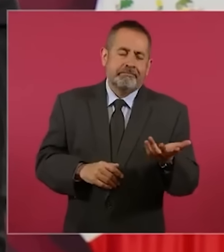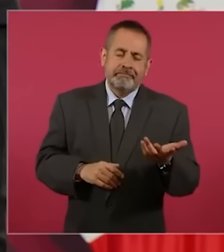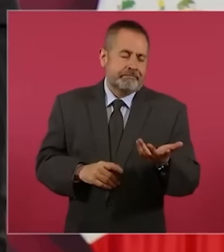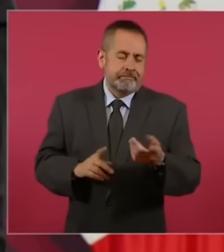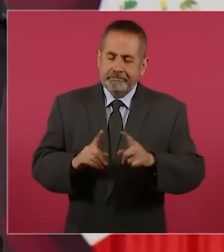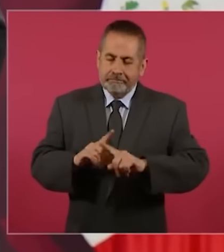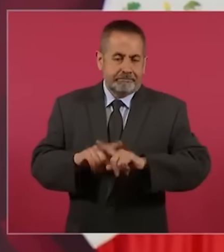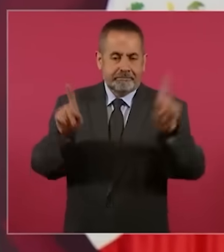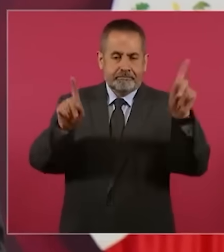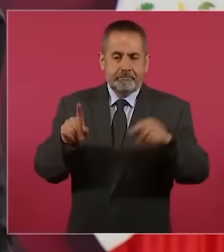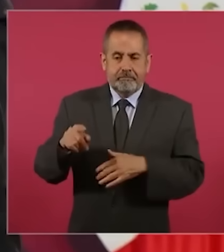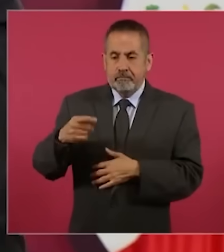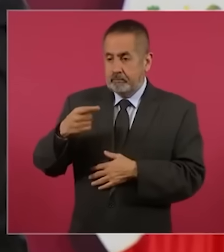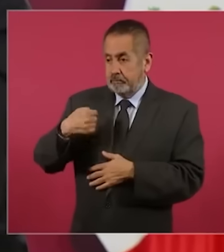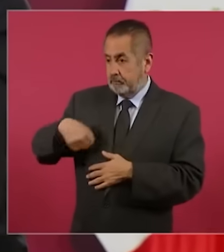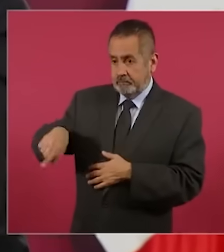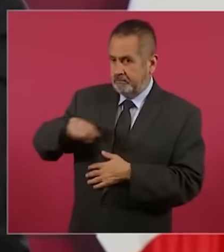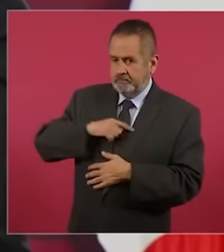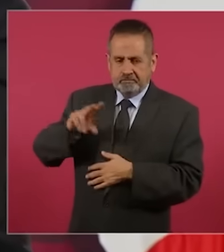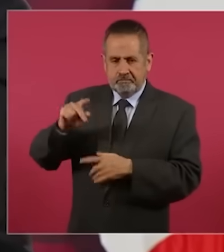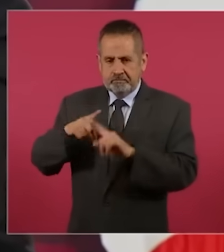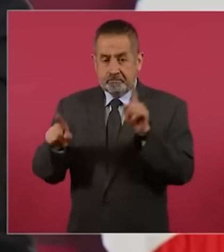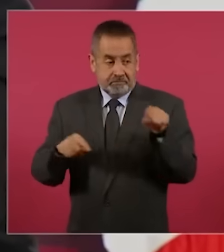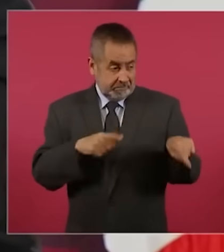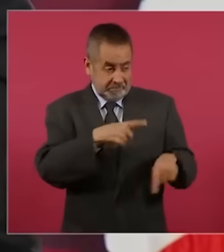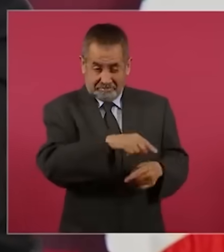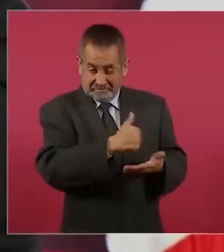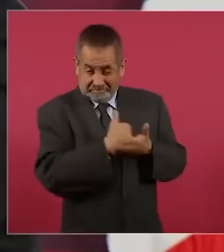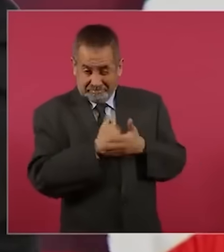Ni modo que los medios nos hayan ayudado.